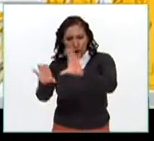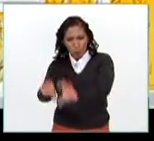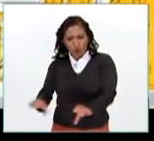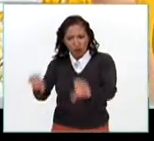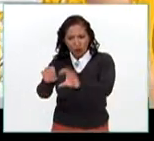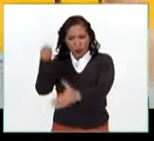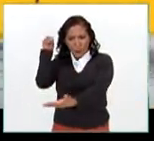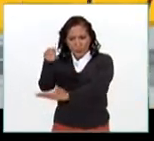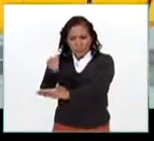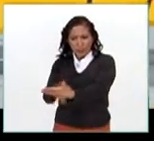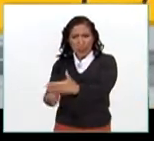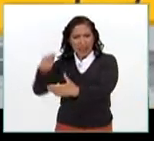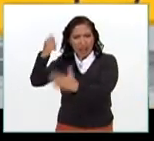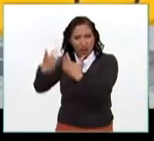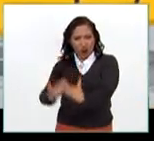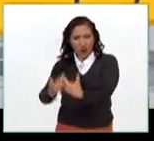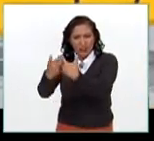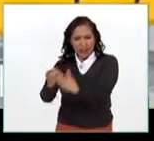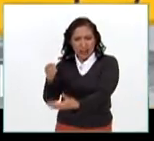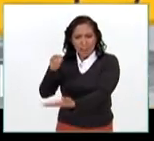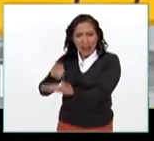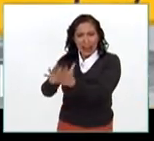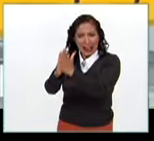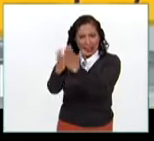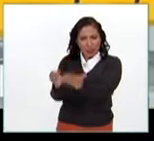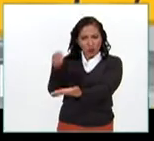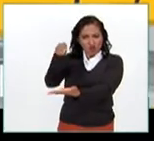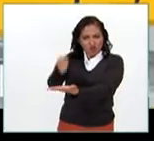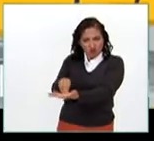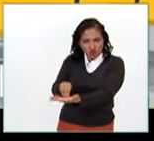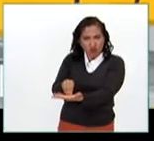la tecnología, de todas las herramientas,